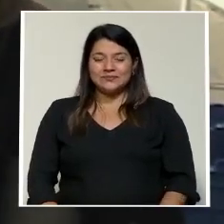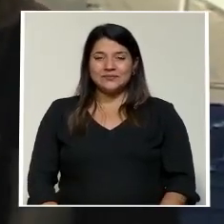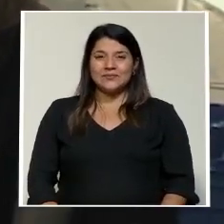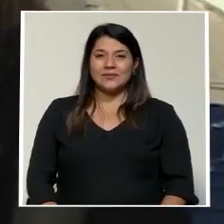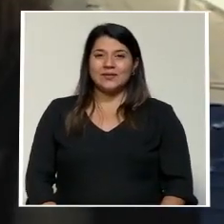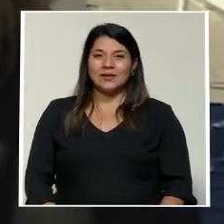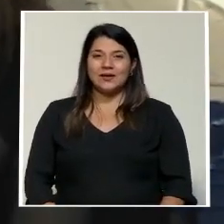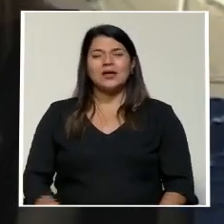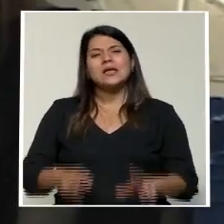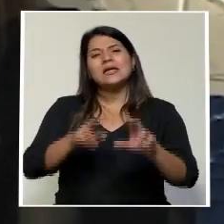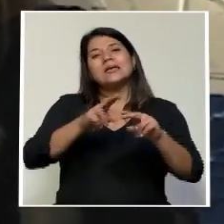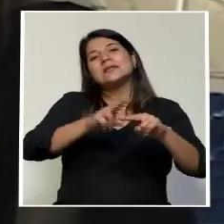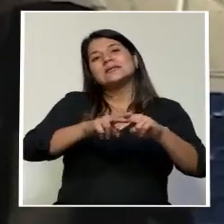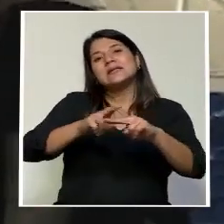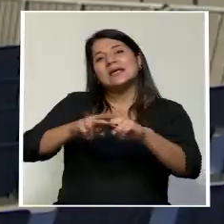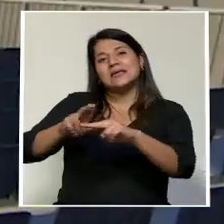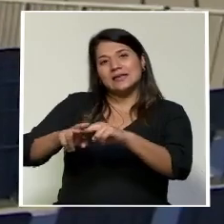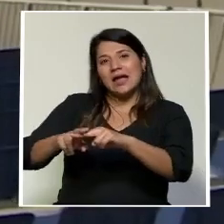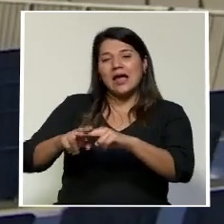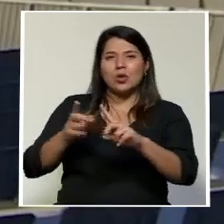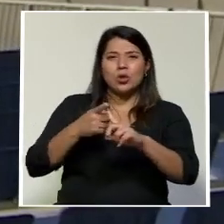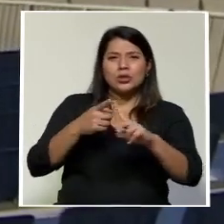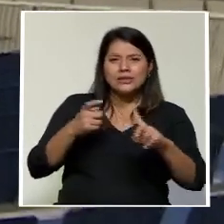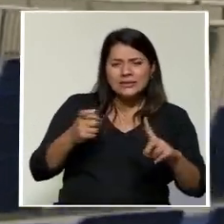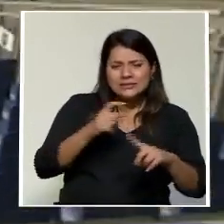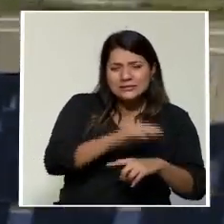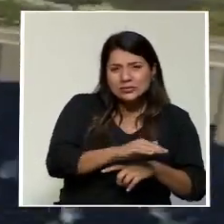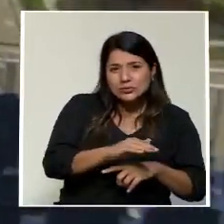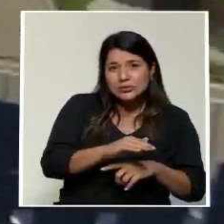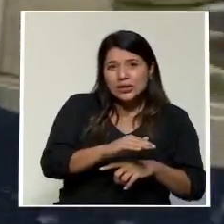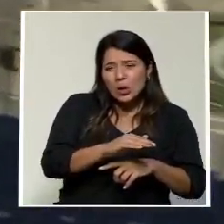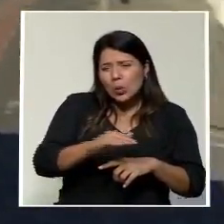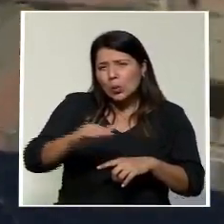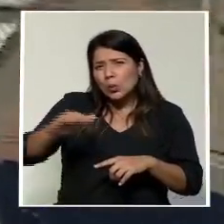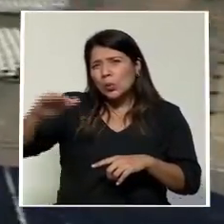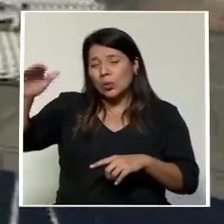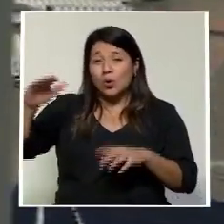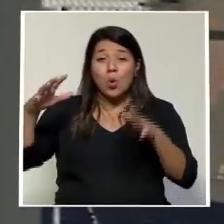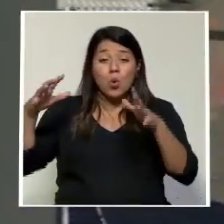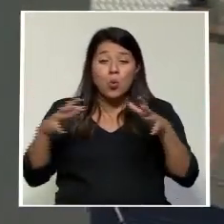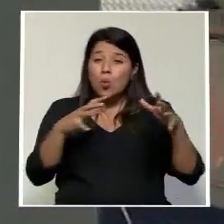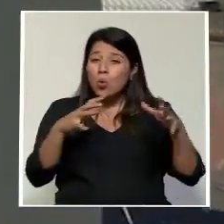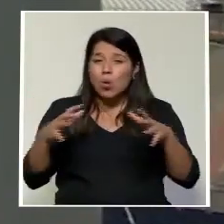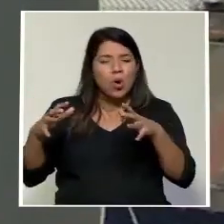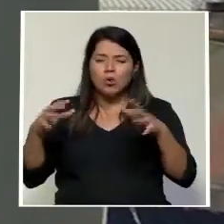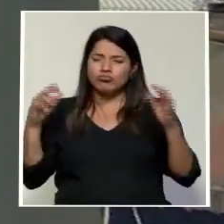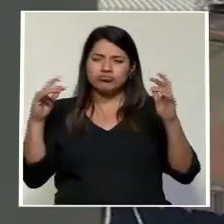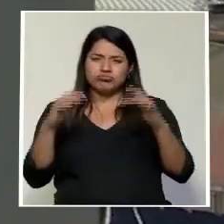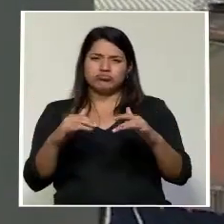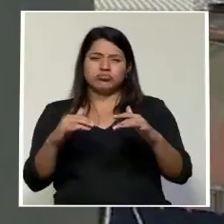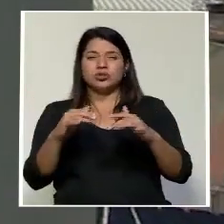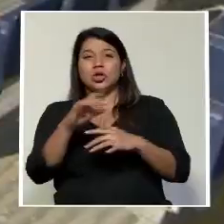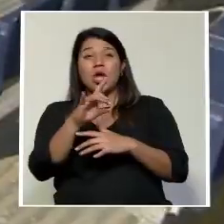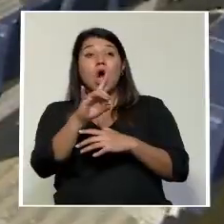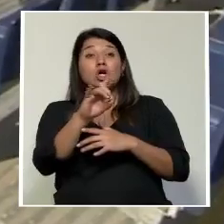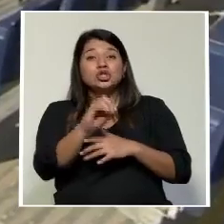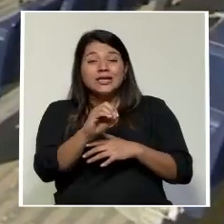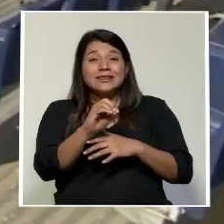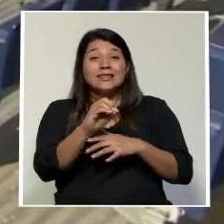estarán sentados desde los coros de los más pequeños hasta los más veteranos es un coro combinado formado por más de 80 coros pequeños